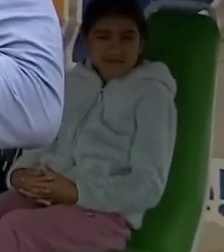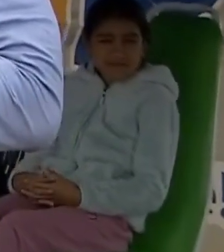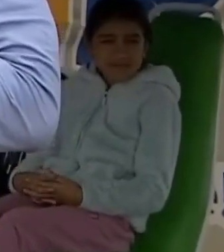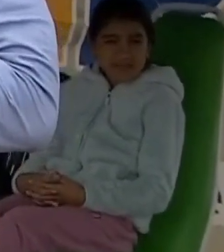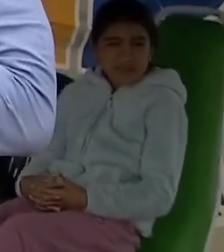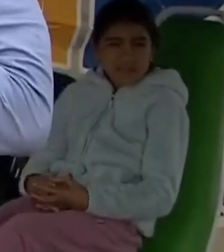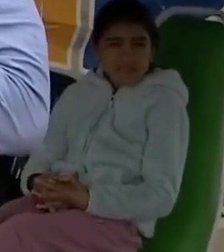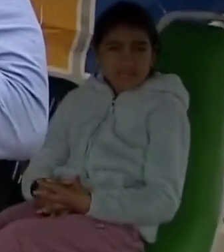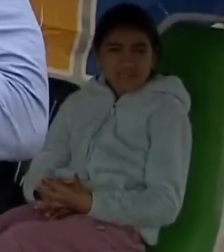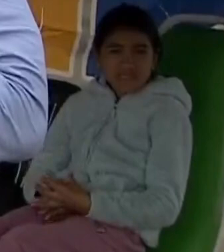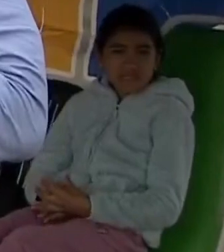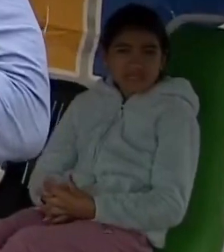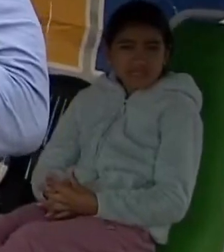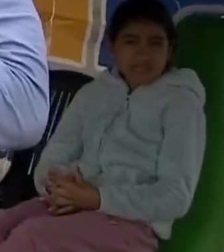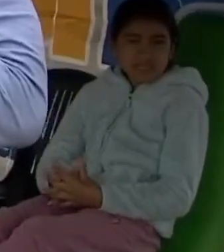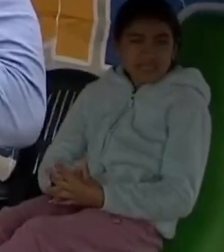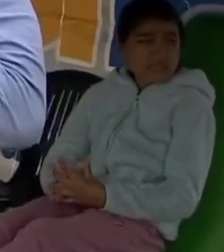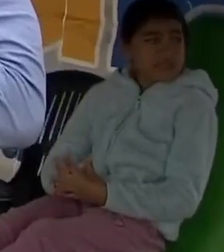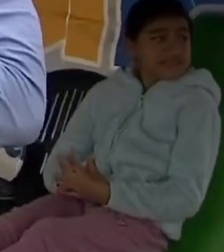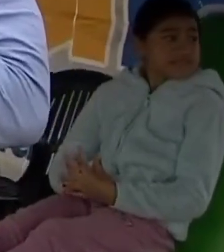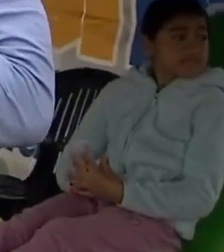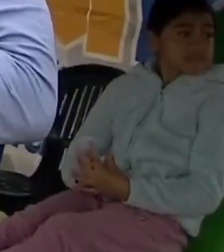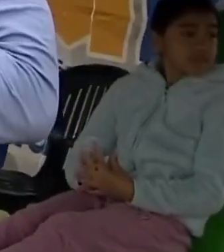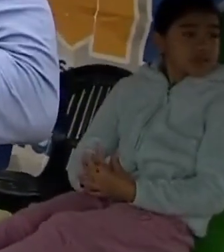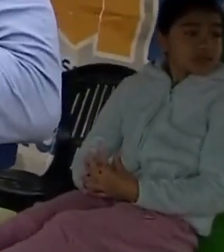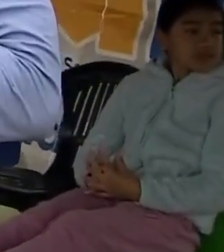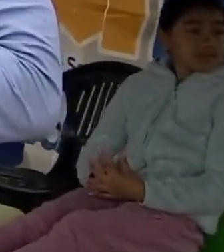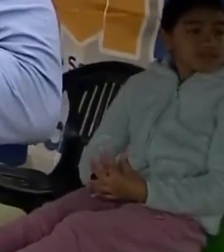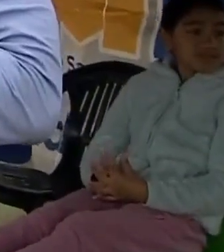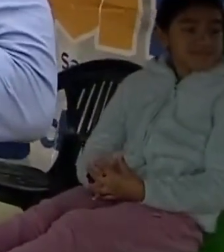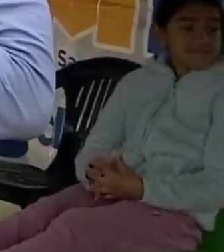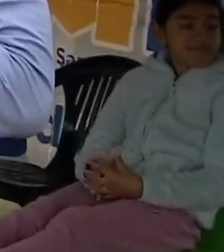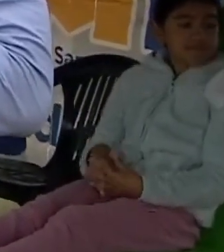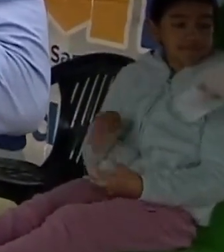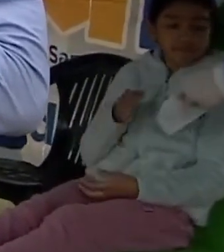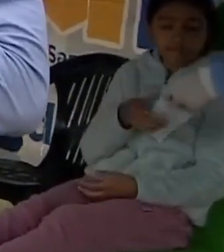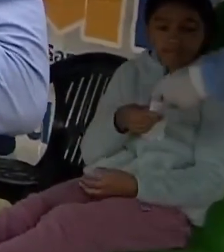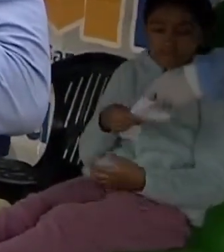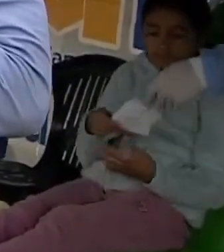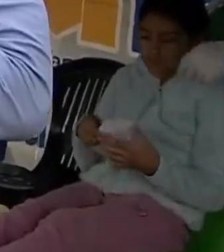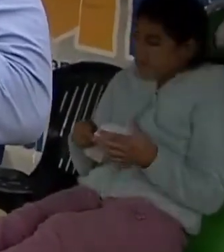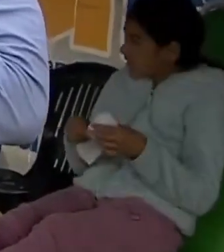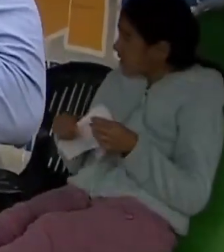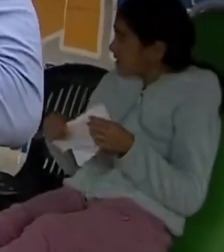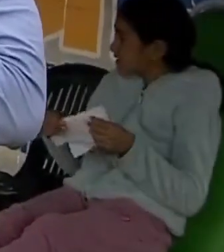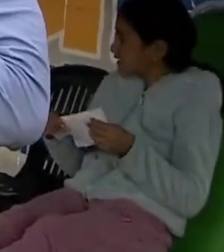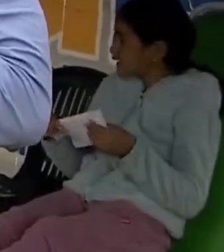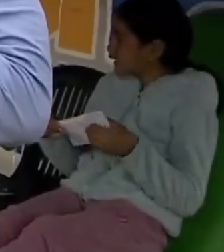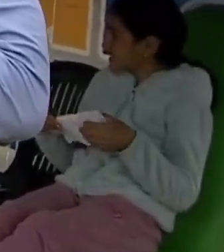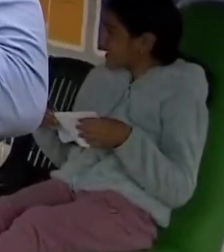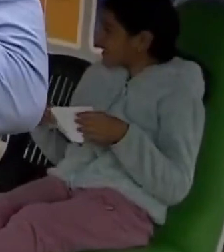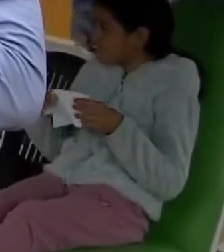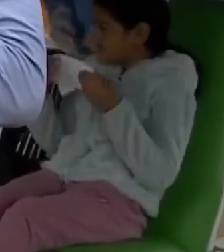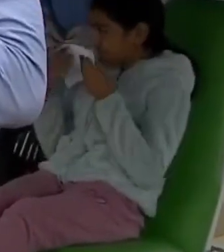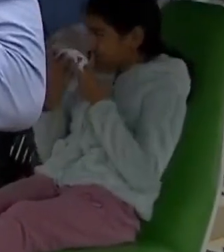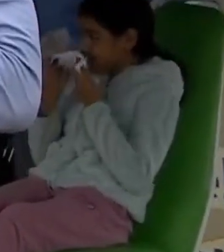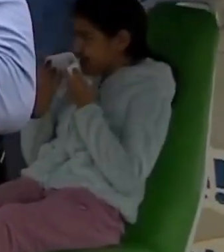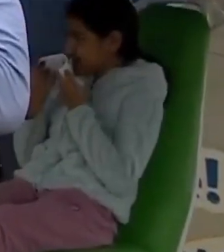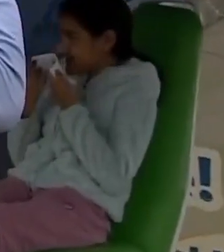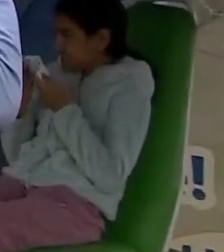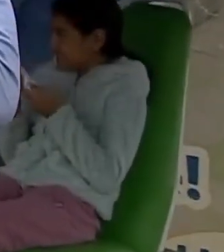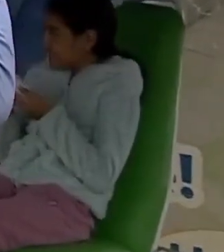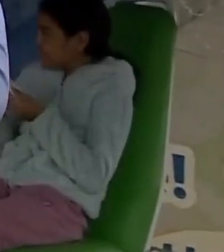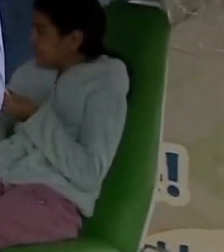hincapié en la alimentación, sobre todo en la temporada donde uno empieza el desarrollo o el crecimiento. Así que regresamos con ustedes en el set. Eso ha